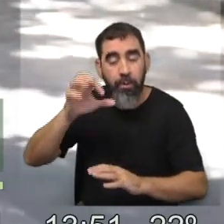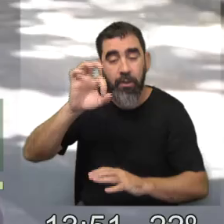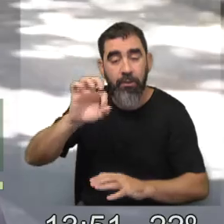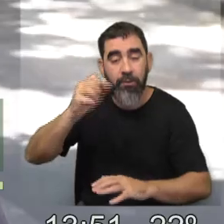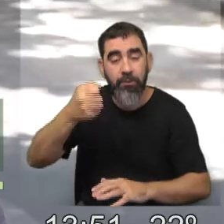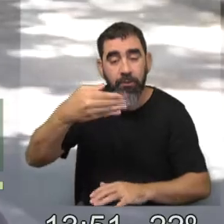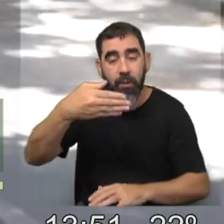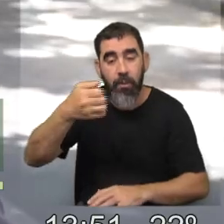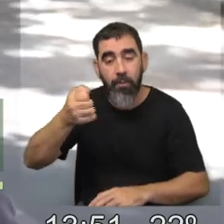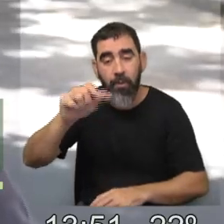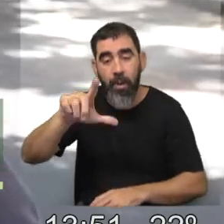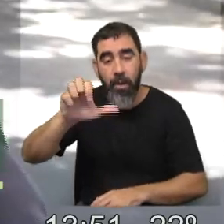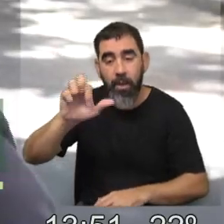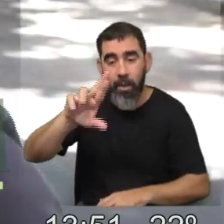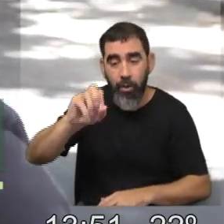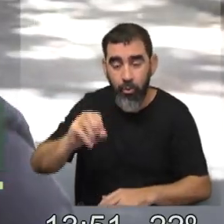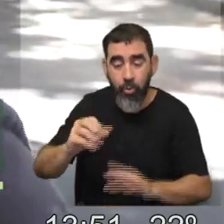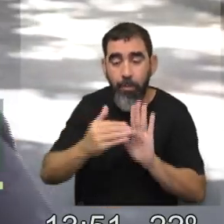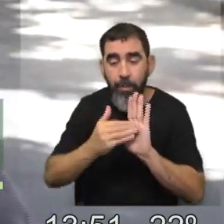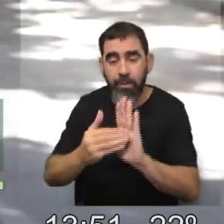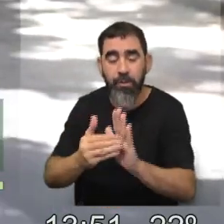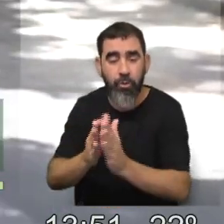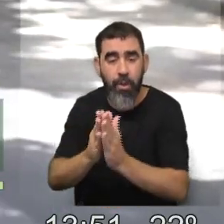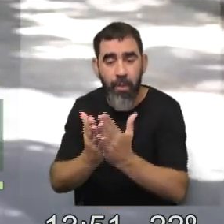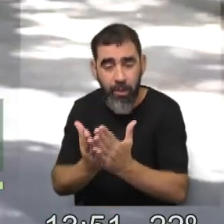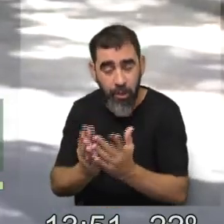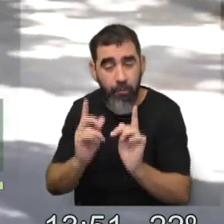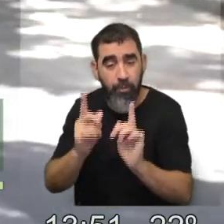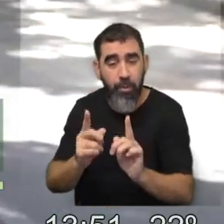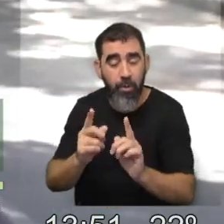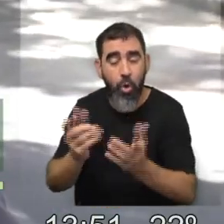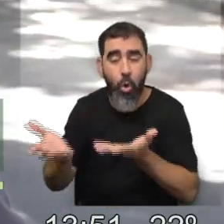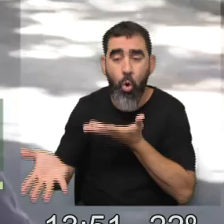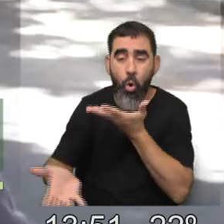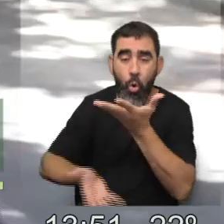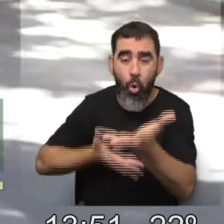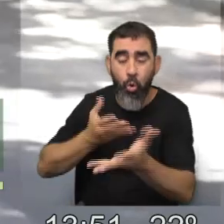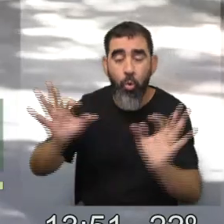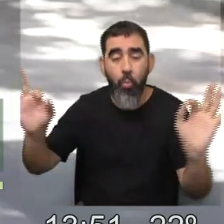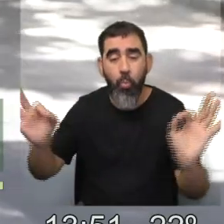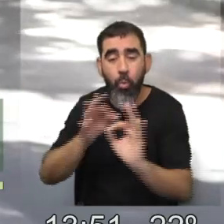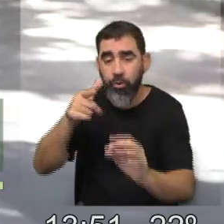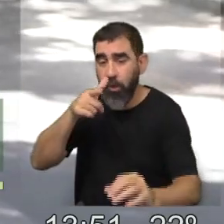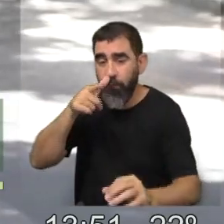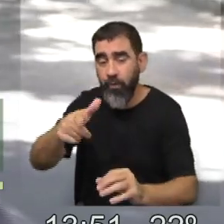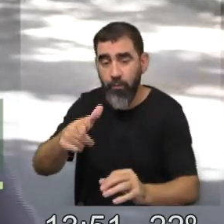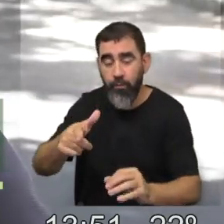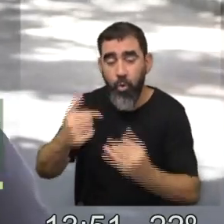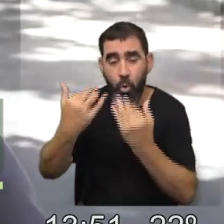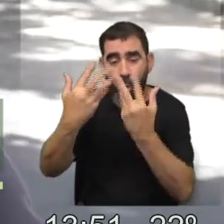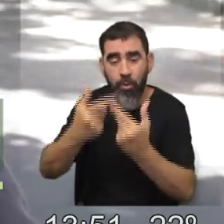Después va a haber presentaciones de libros, de autores nacionales, va a haber coros, va a haber música en vivo. En nuestro caso